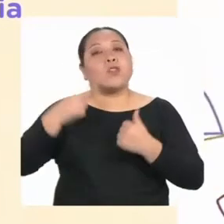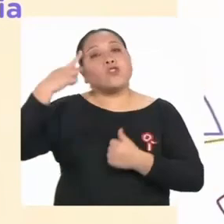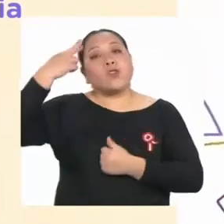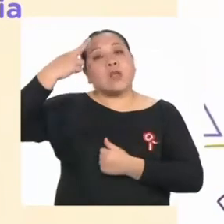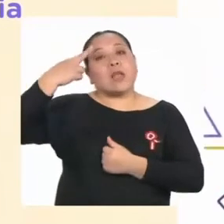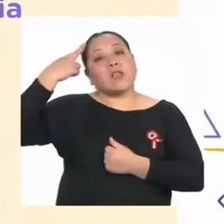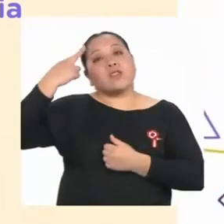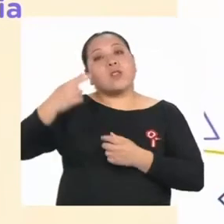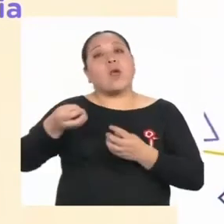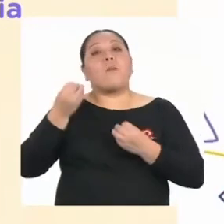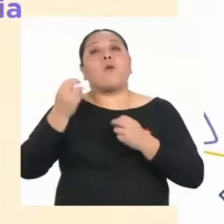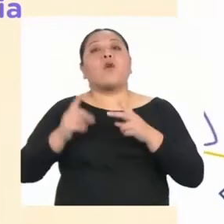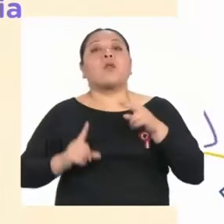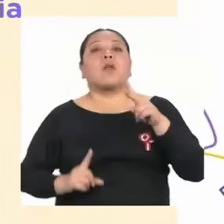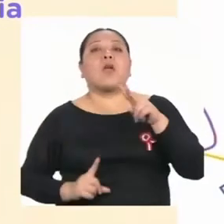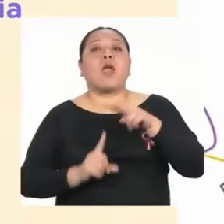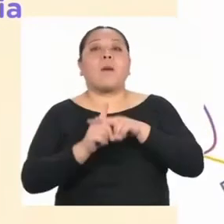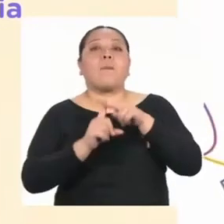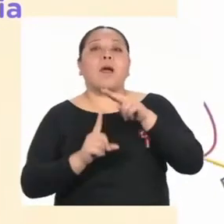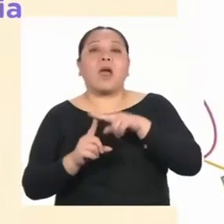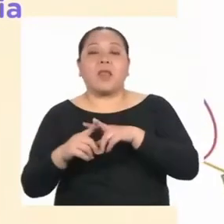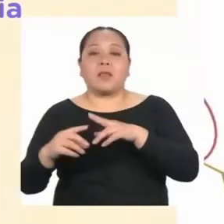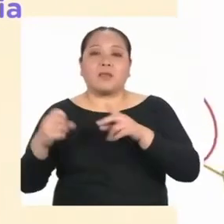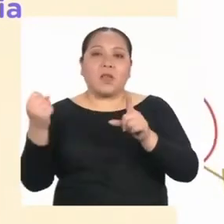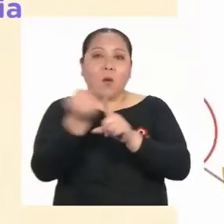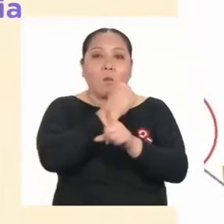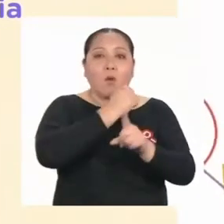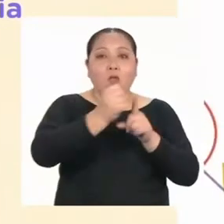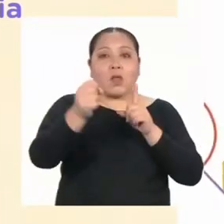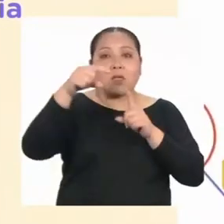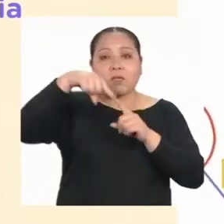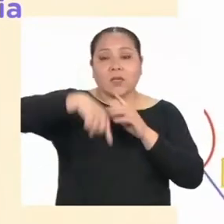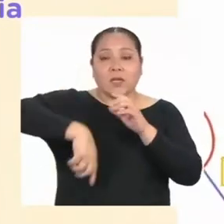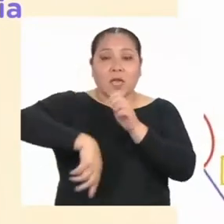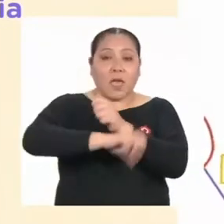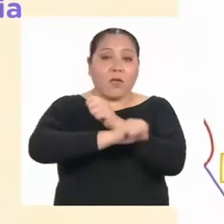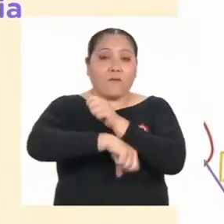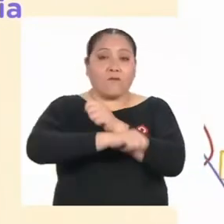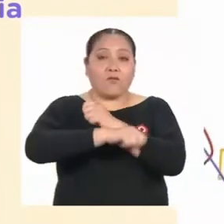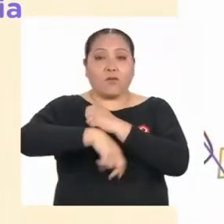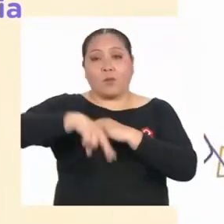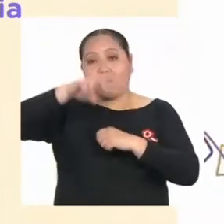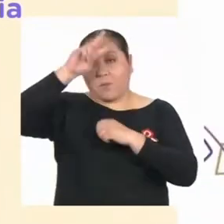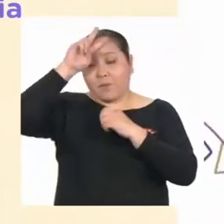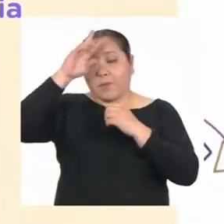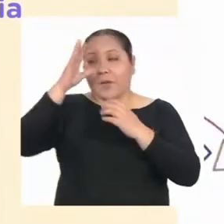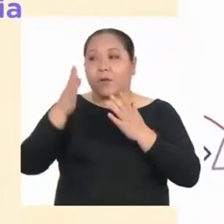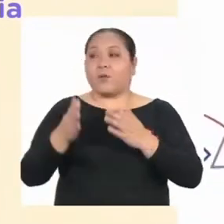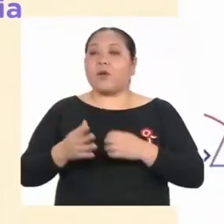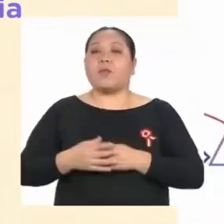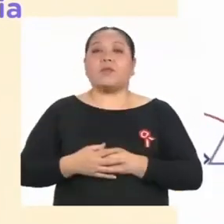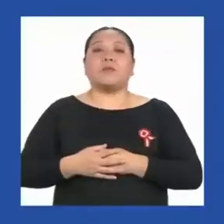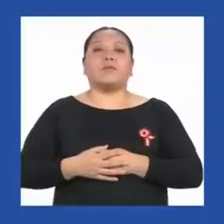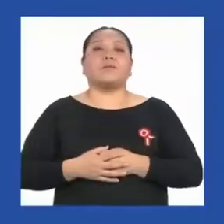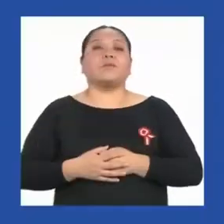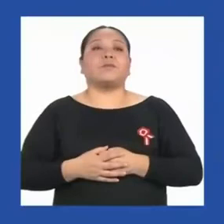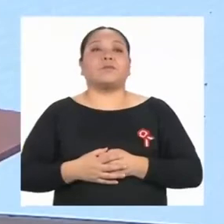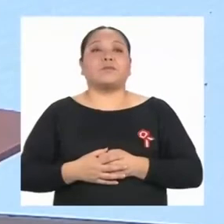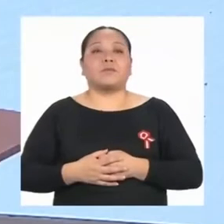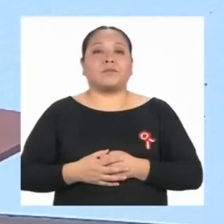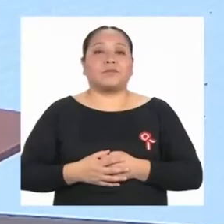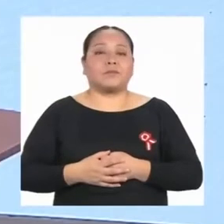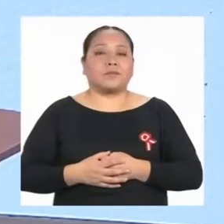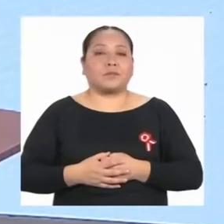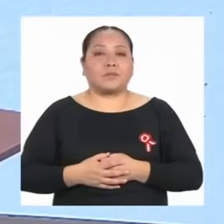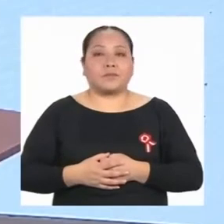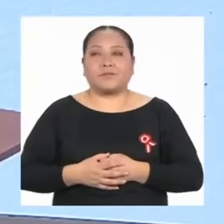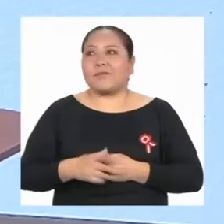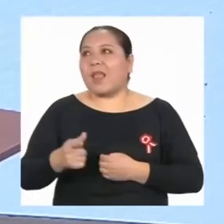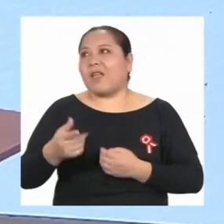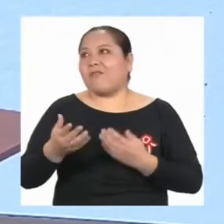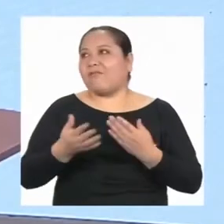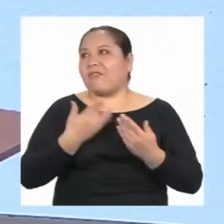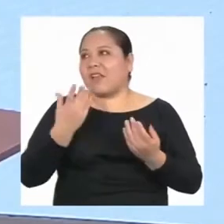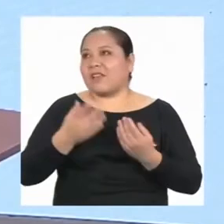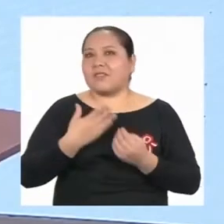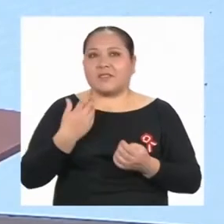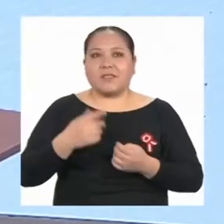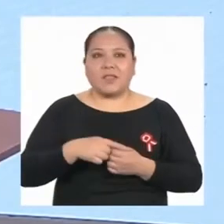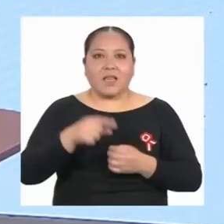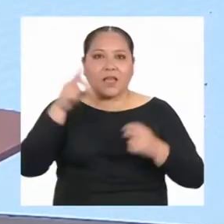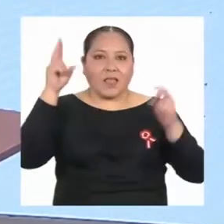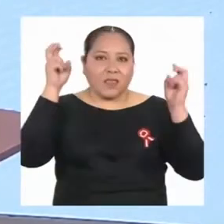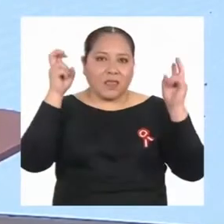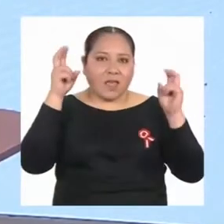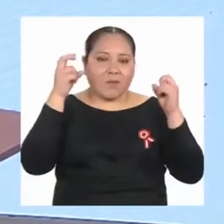la violencia en el fútbol peruano. ¿De qué podría tratar el texto? Fácil. El tema